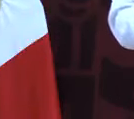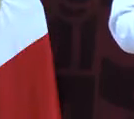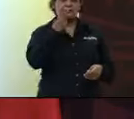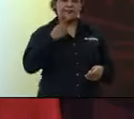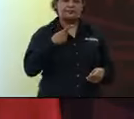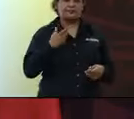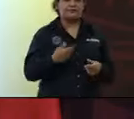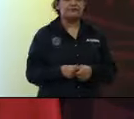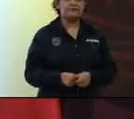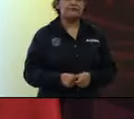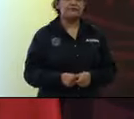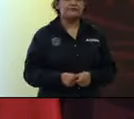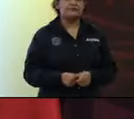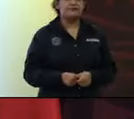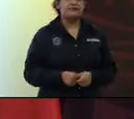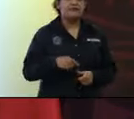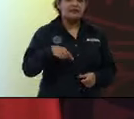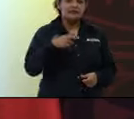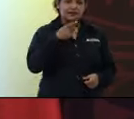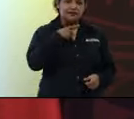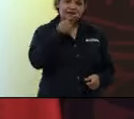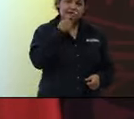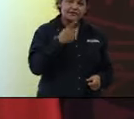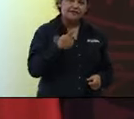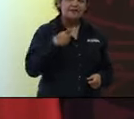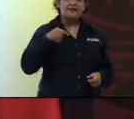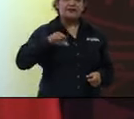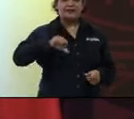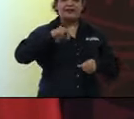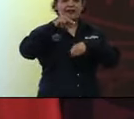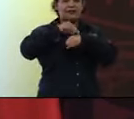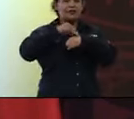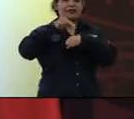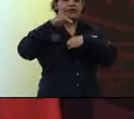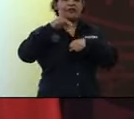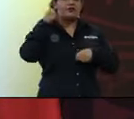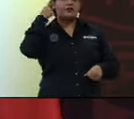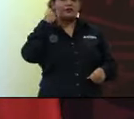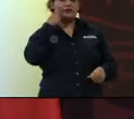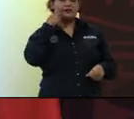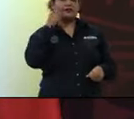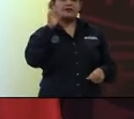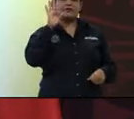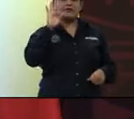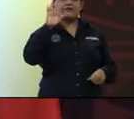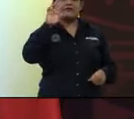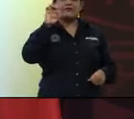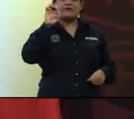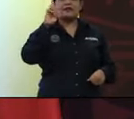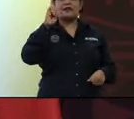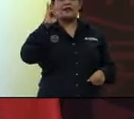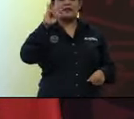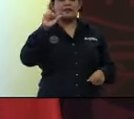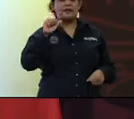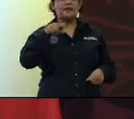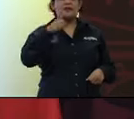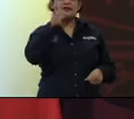información. Bueno, también les comento que está la doctora Ofelia Cantú Rodríguez, que es la educadora en